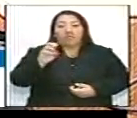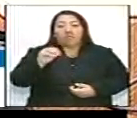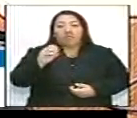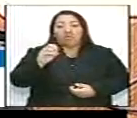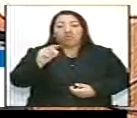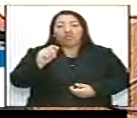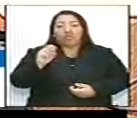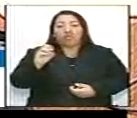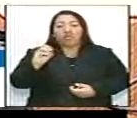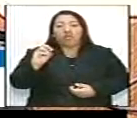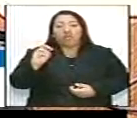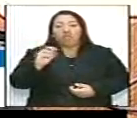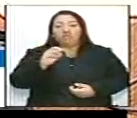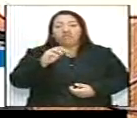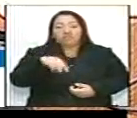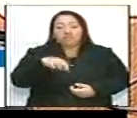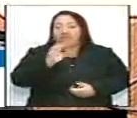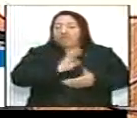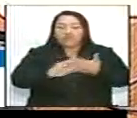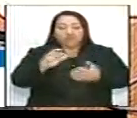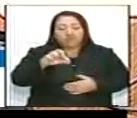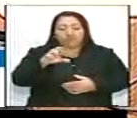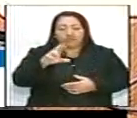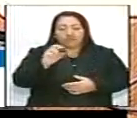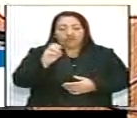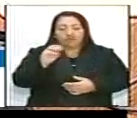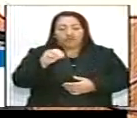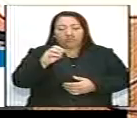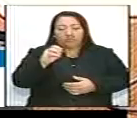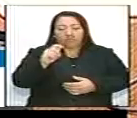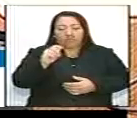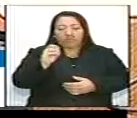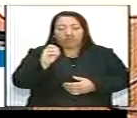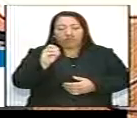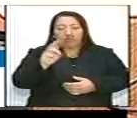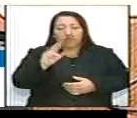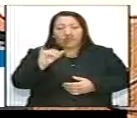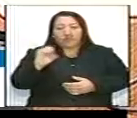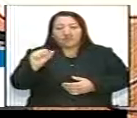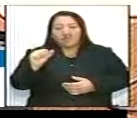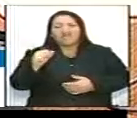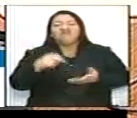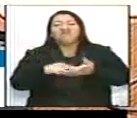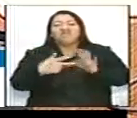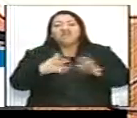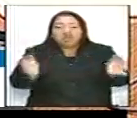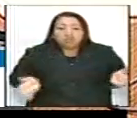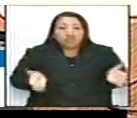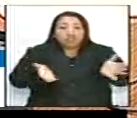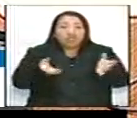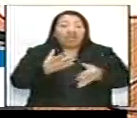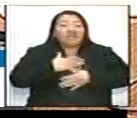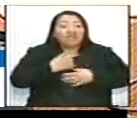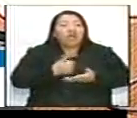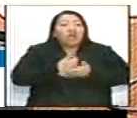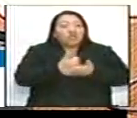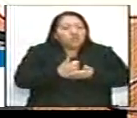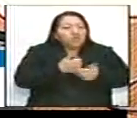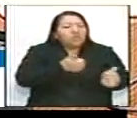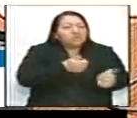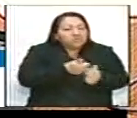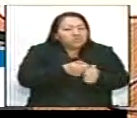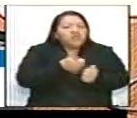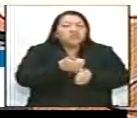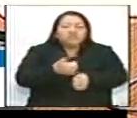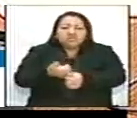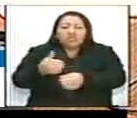importante. Entonces se identifica esa situación en estas experiencias exitosas. Y